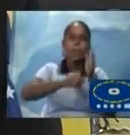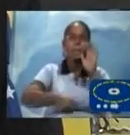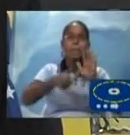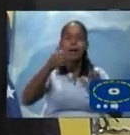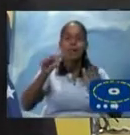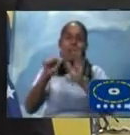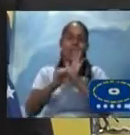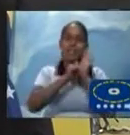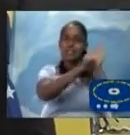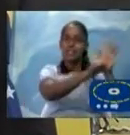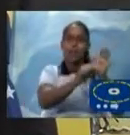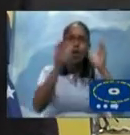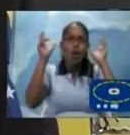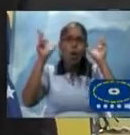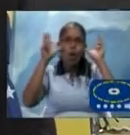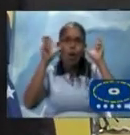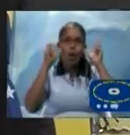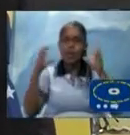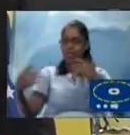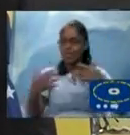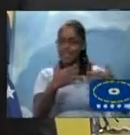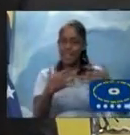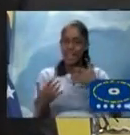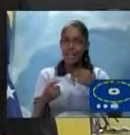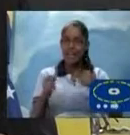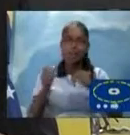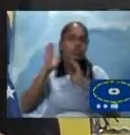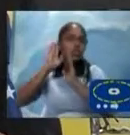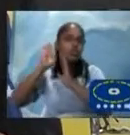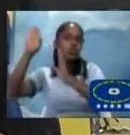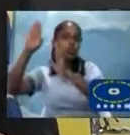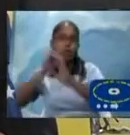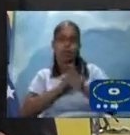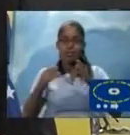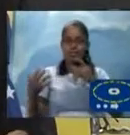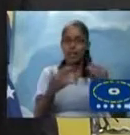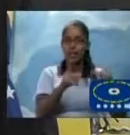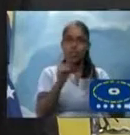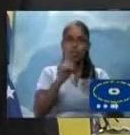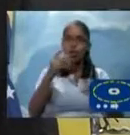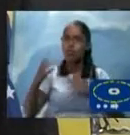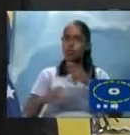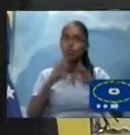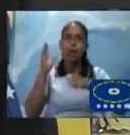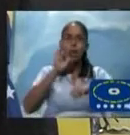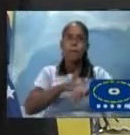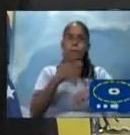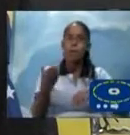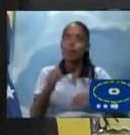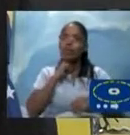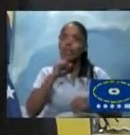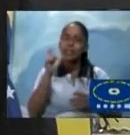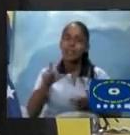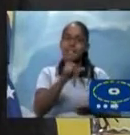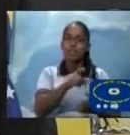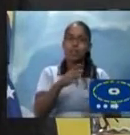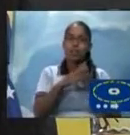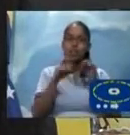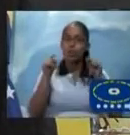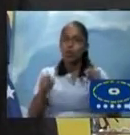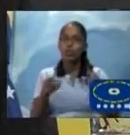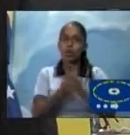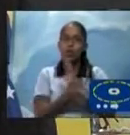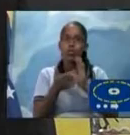fin. Oiréis de guerra y rumores de guerra, mirad, no os turbéis, porque es necesario que todo esto